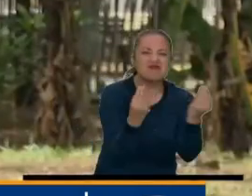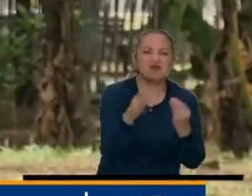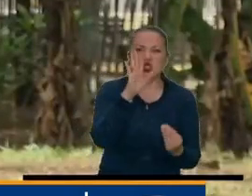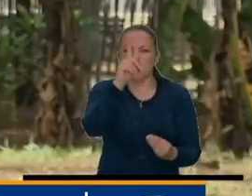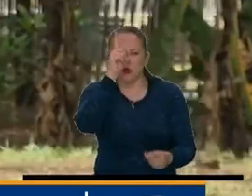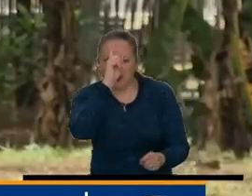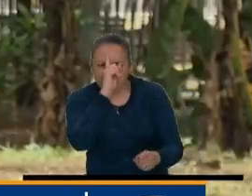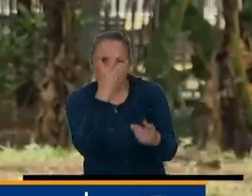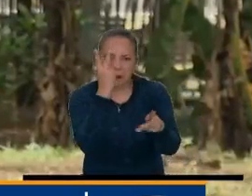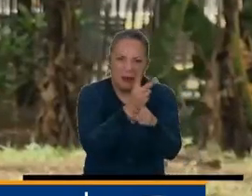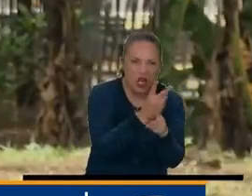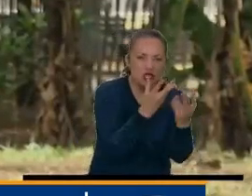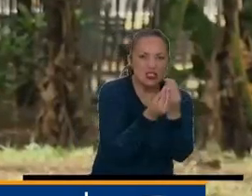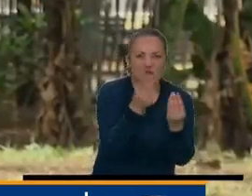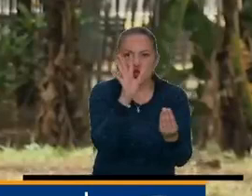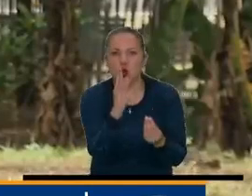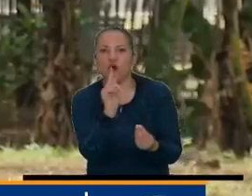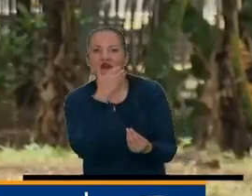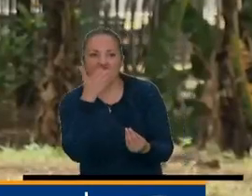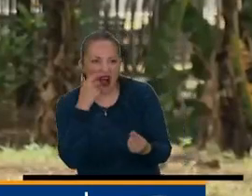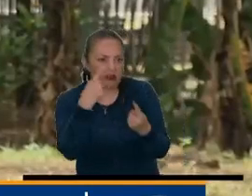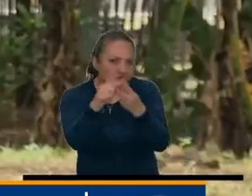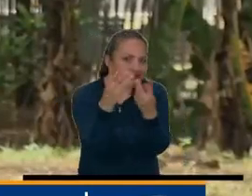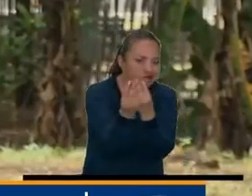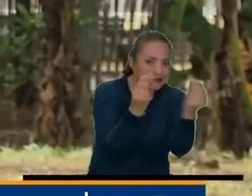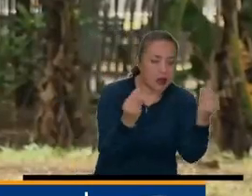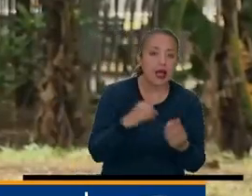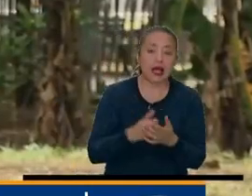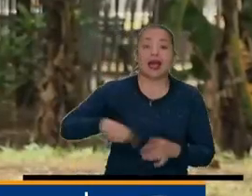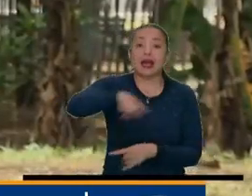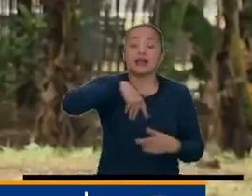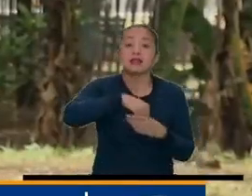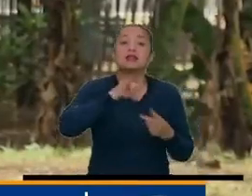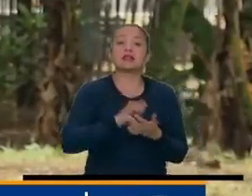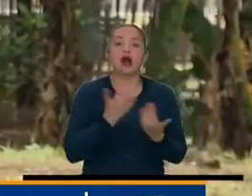organizados residuales. Las autoridades exigen la liberación inmediata del joven.